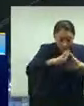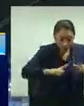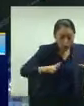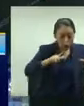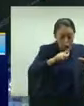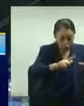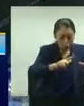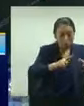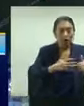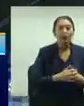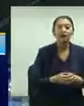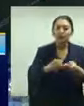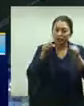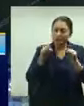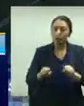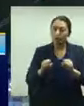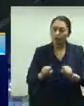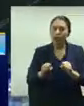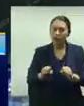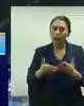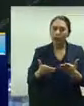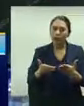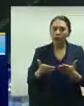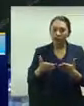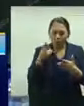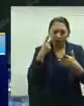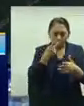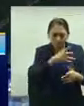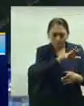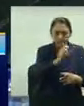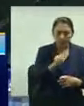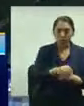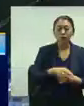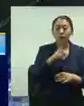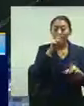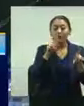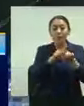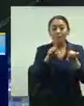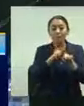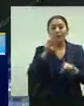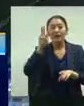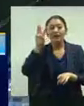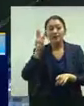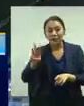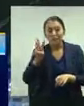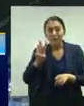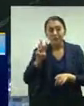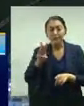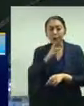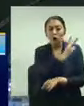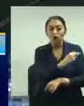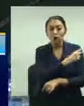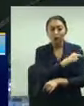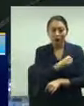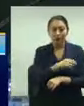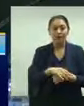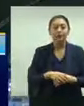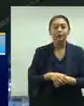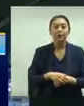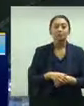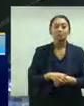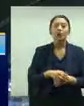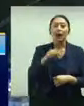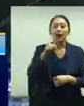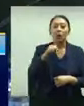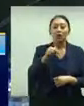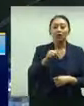poder constatarlos. Tenemos los otros 3 hospitales que es Jutiapa, Mazatenango y Cobán. Ahorita estamos con el proceso